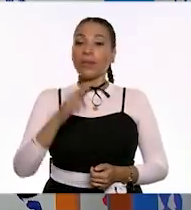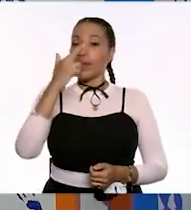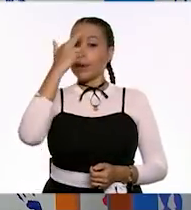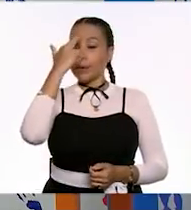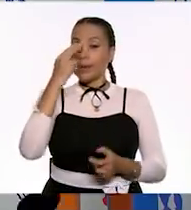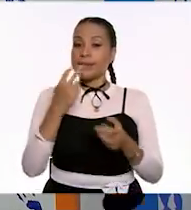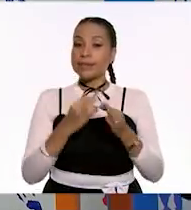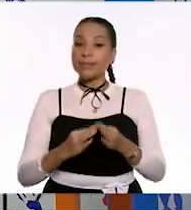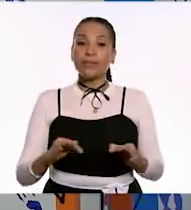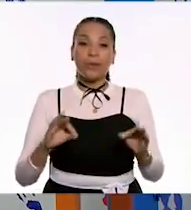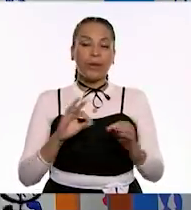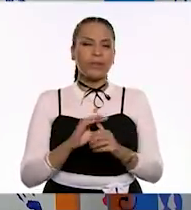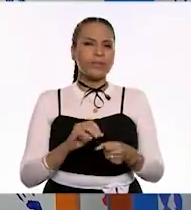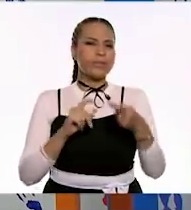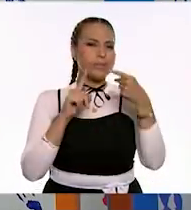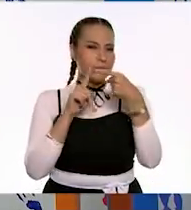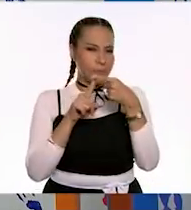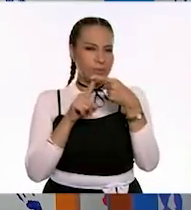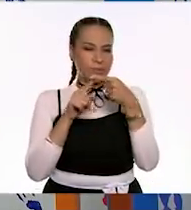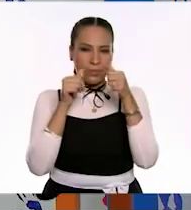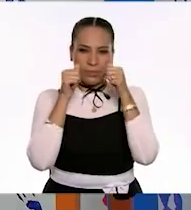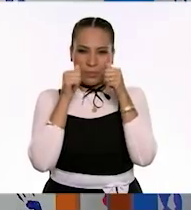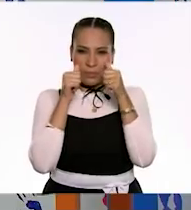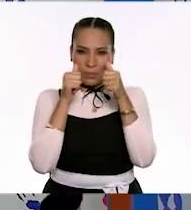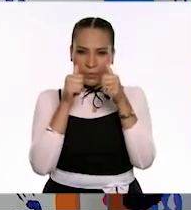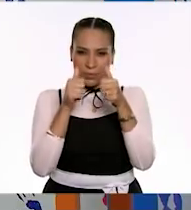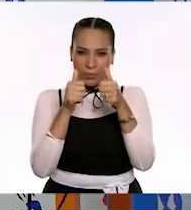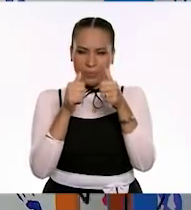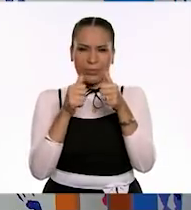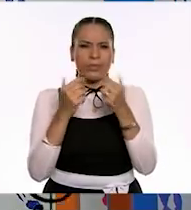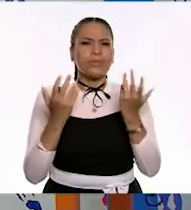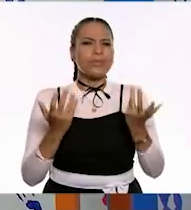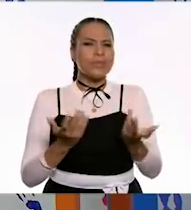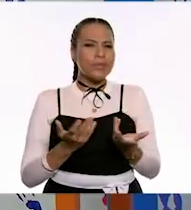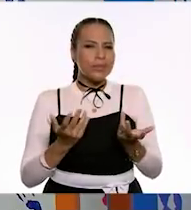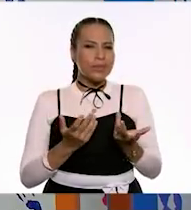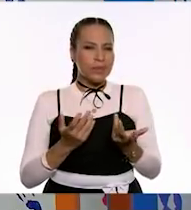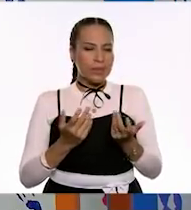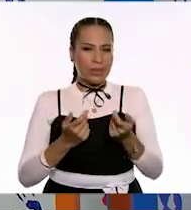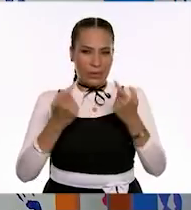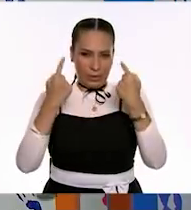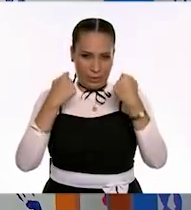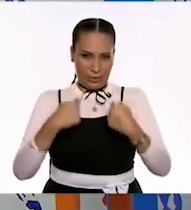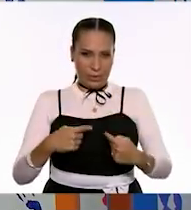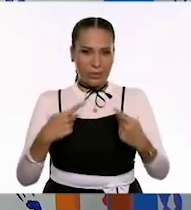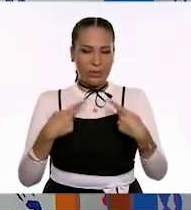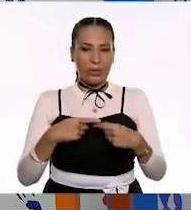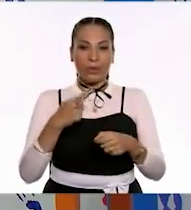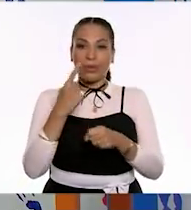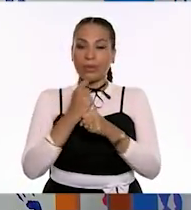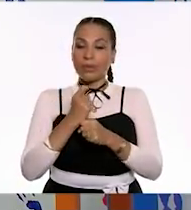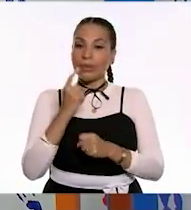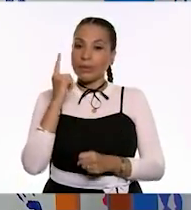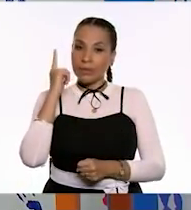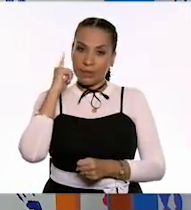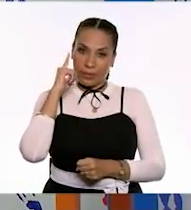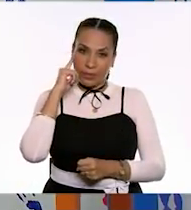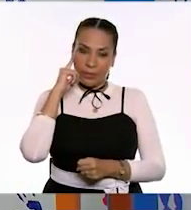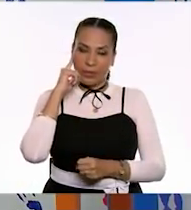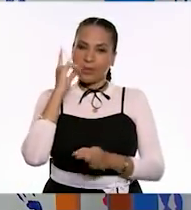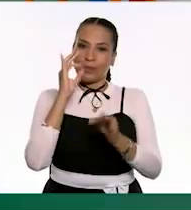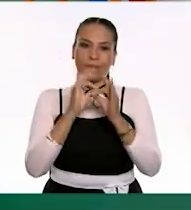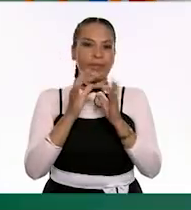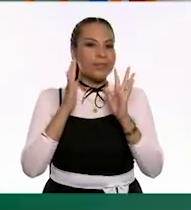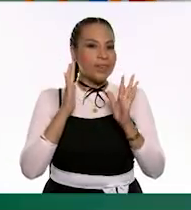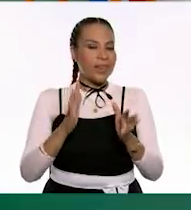Recuerden que es importante primero atender y atender lo que estamos haciendo, y en este caso es el oído. Perfecto,